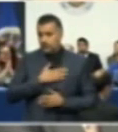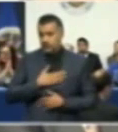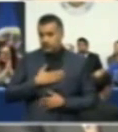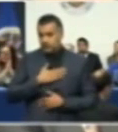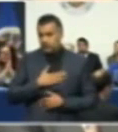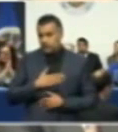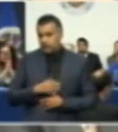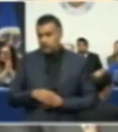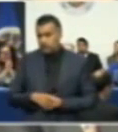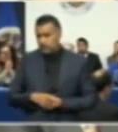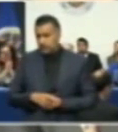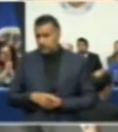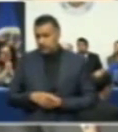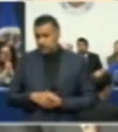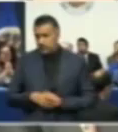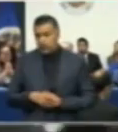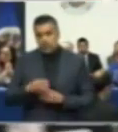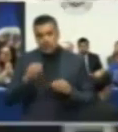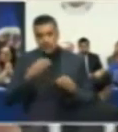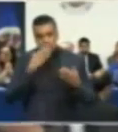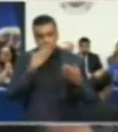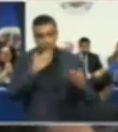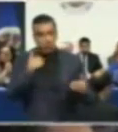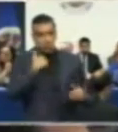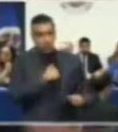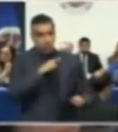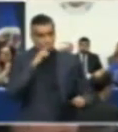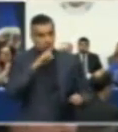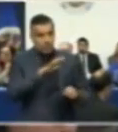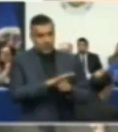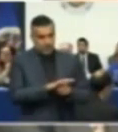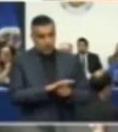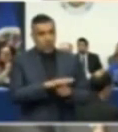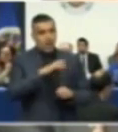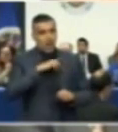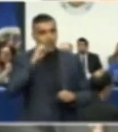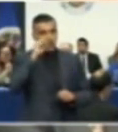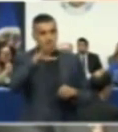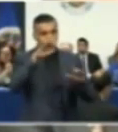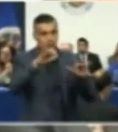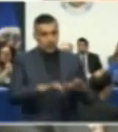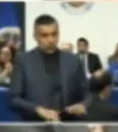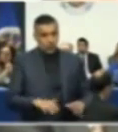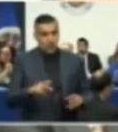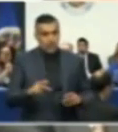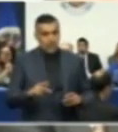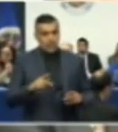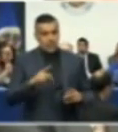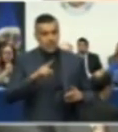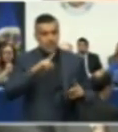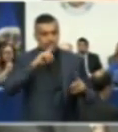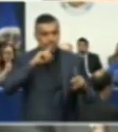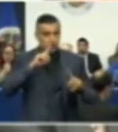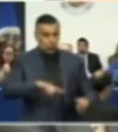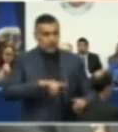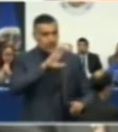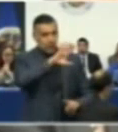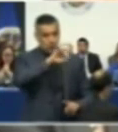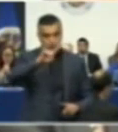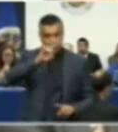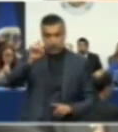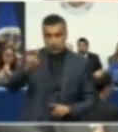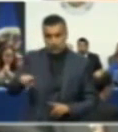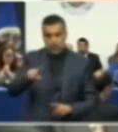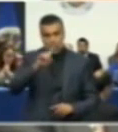favor. Muchas gracias. Efectivamente, nosotros nos comprometemos a enviar por escrito las respuestas a las preguntas formuladas al detalle.